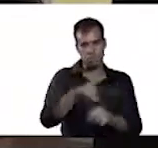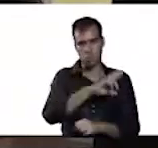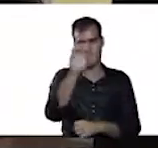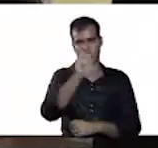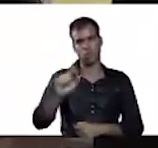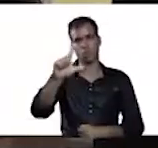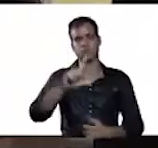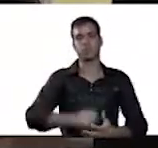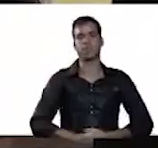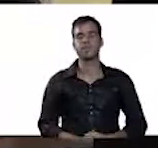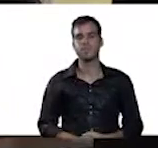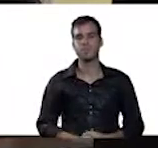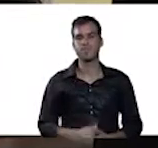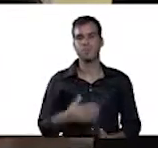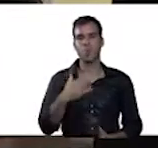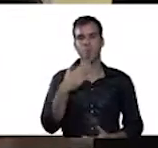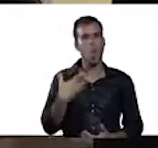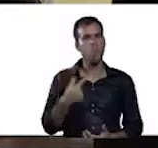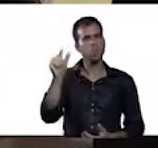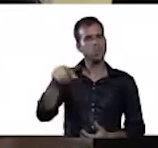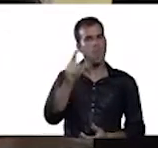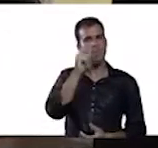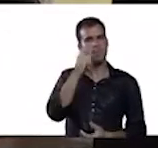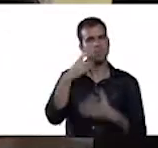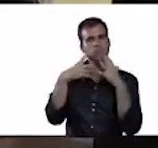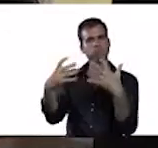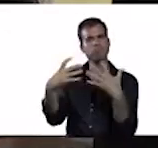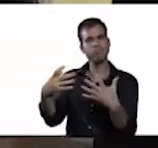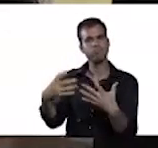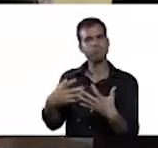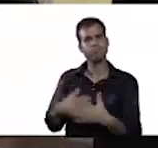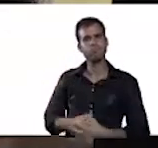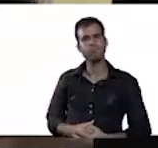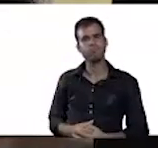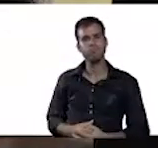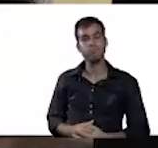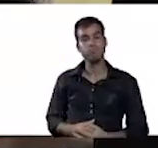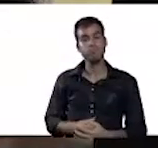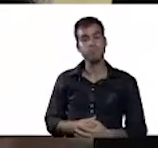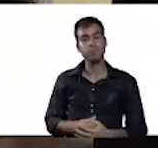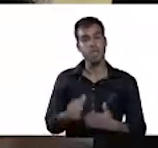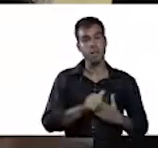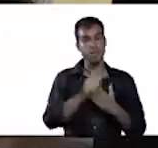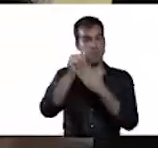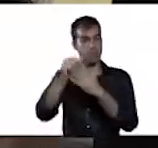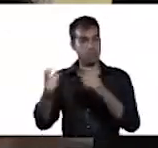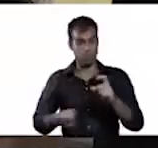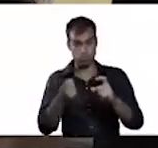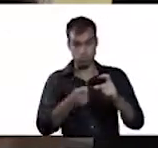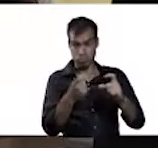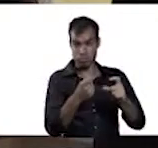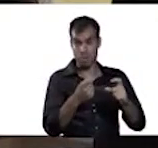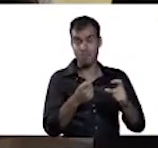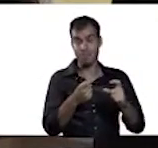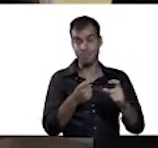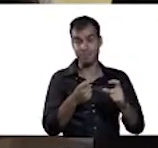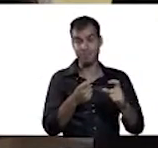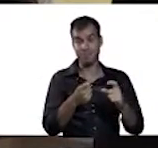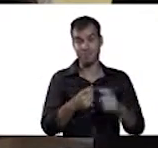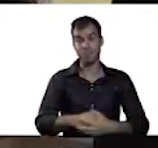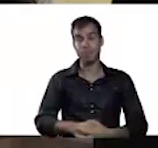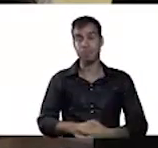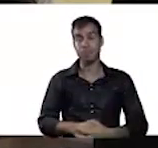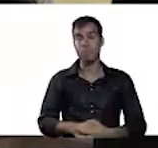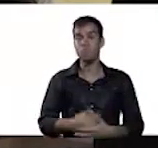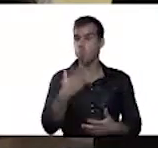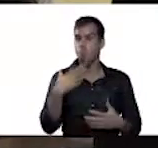la revolución socialista, cómo va a ser su participación en la guerra civil ante la